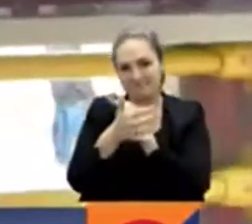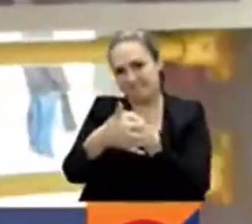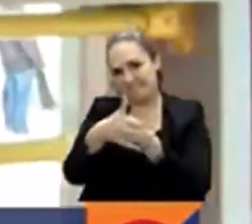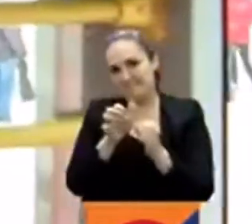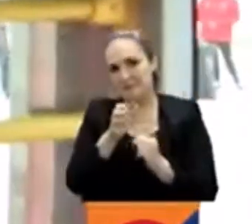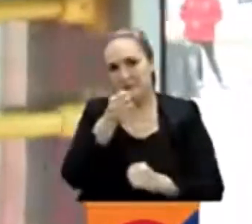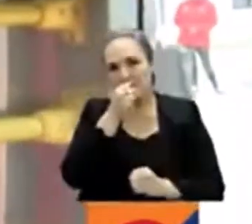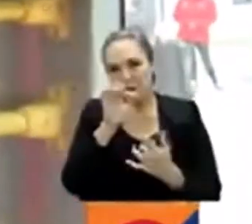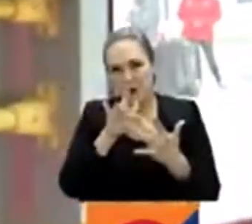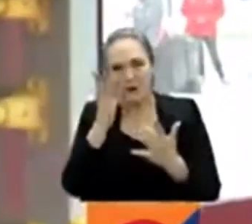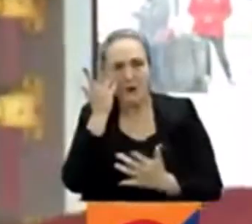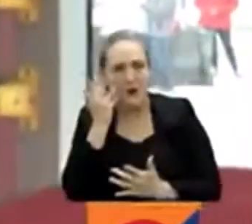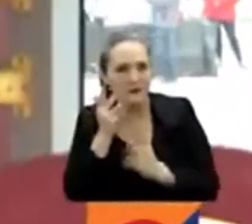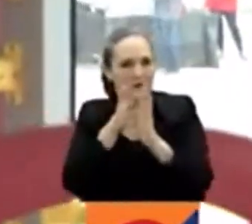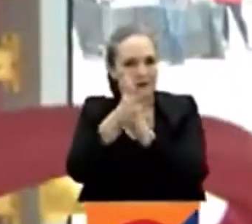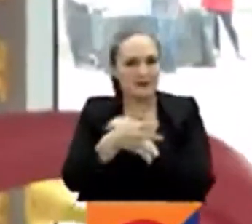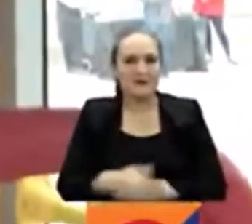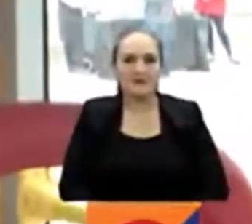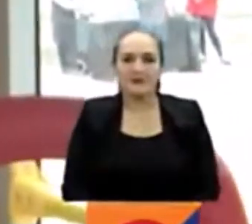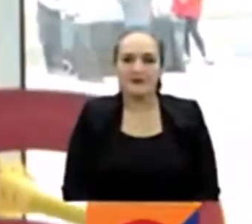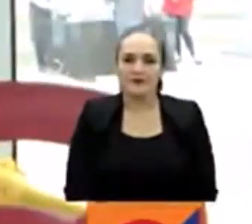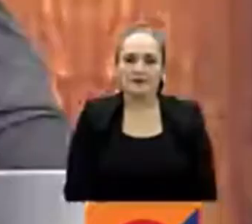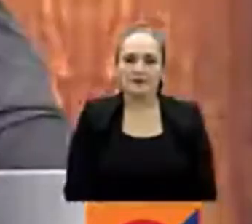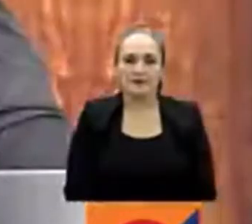RTVC Noticias, conectados 24/7.